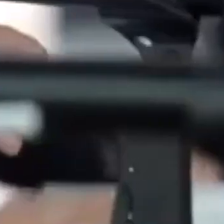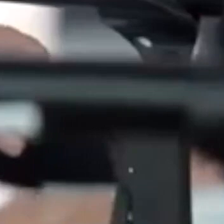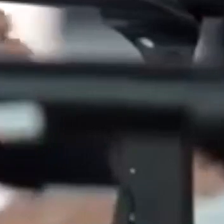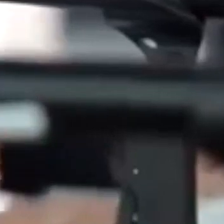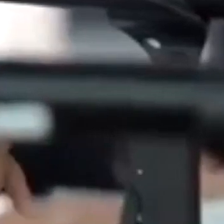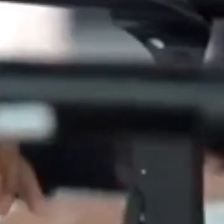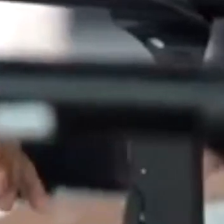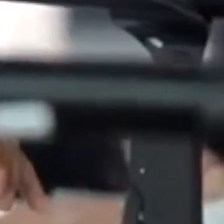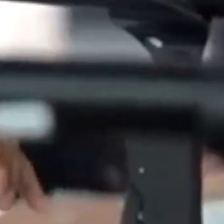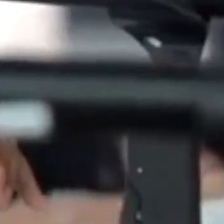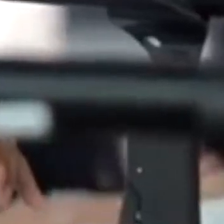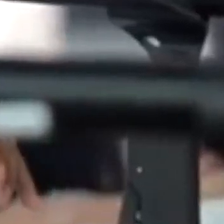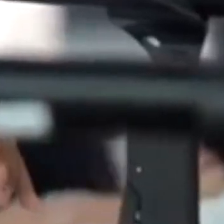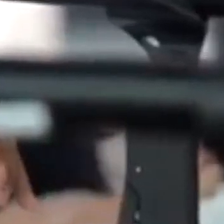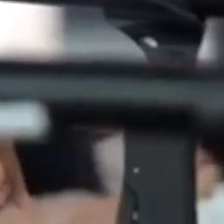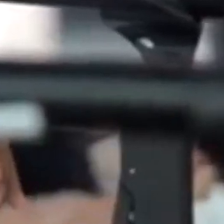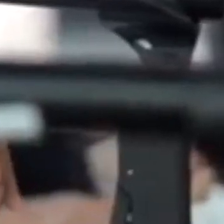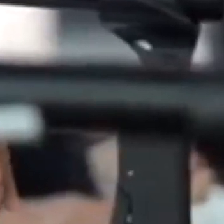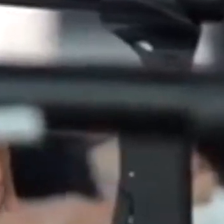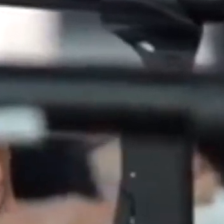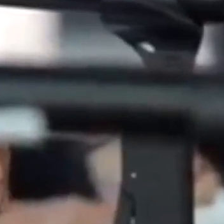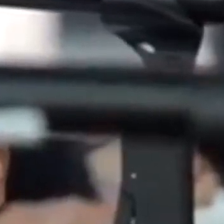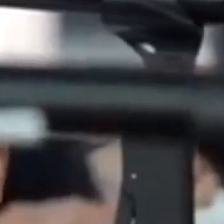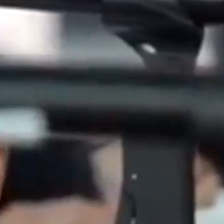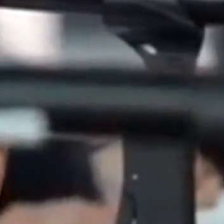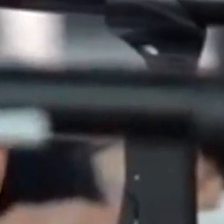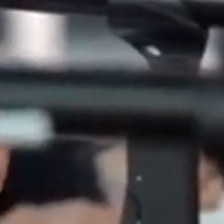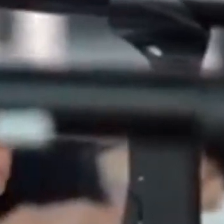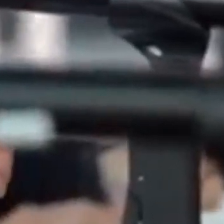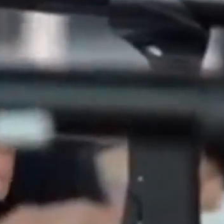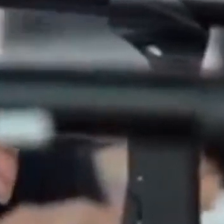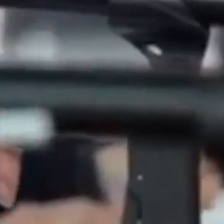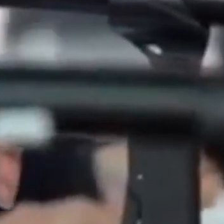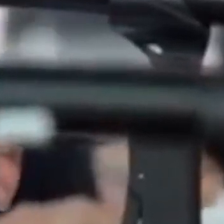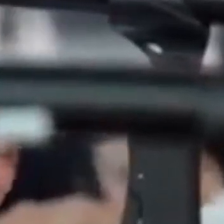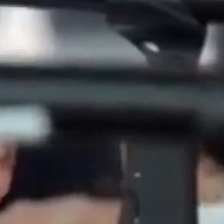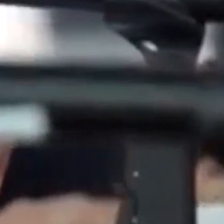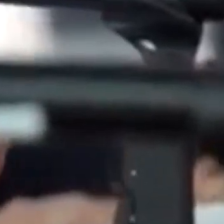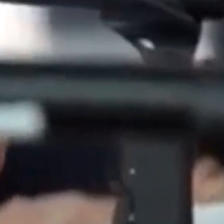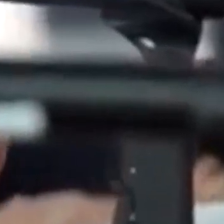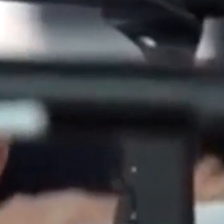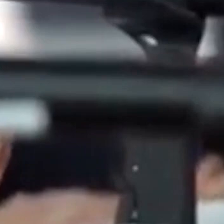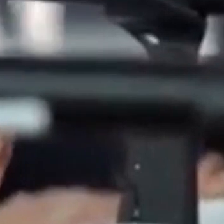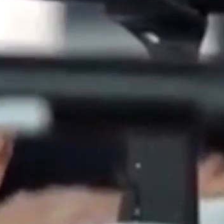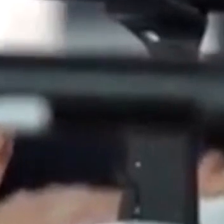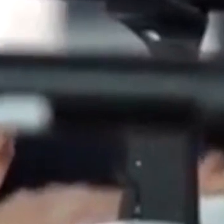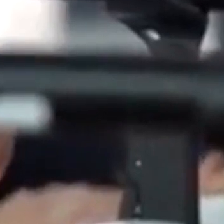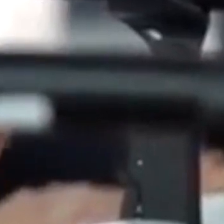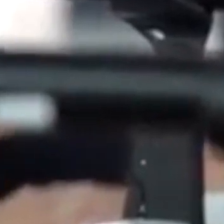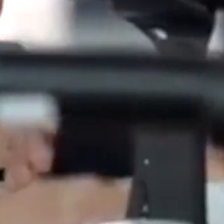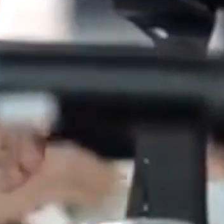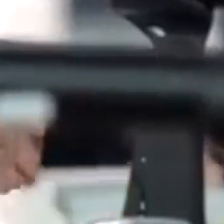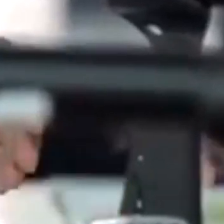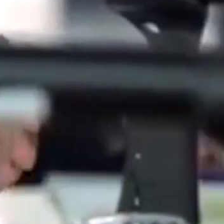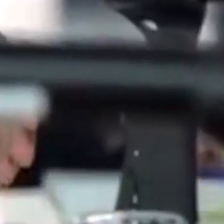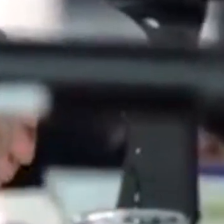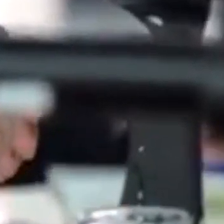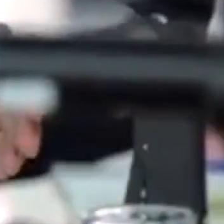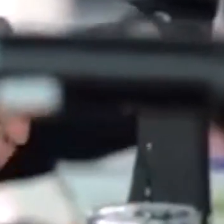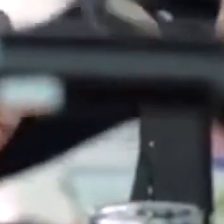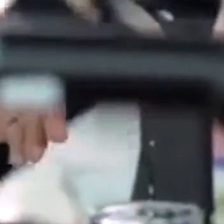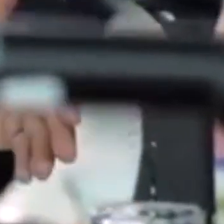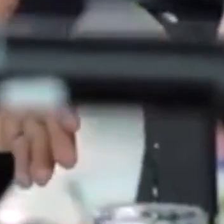congresista detalló que no se puede esperar autonomía de un funcionario que está ligado a los intereses partidistas de la administración estatal